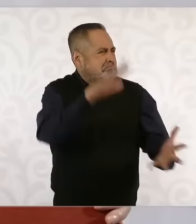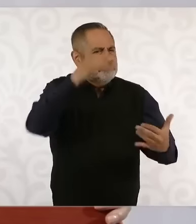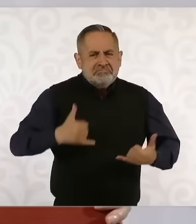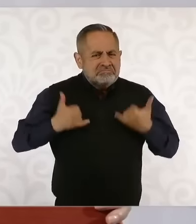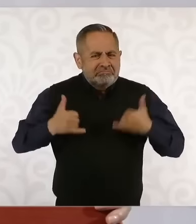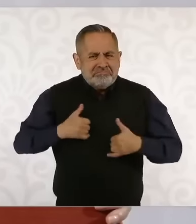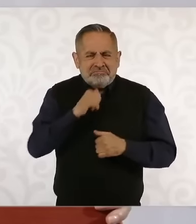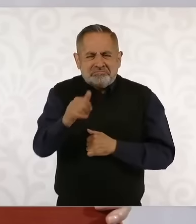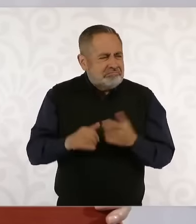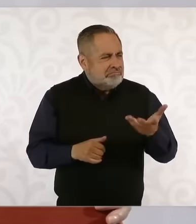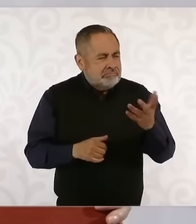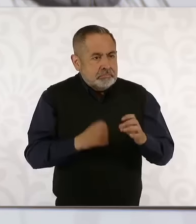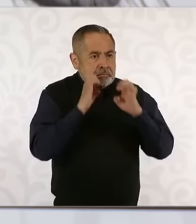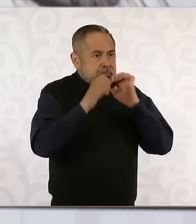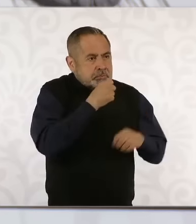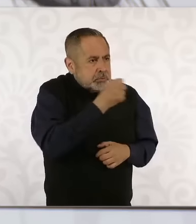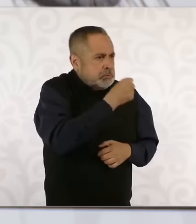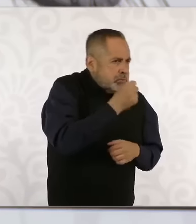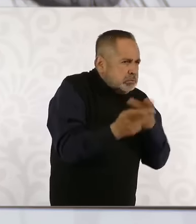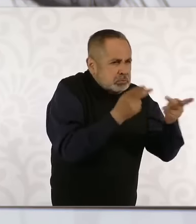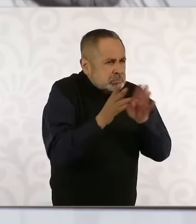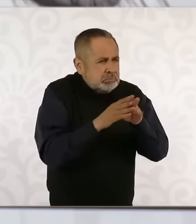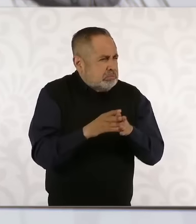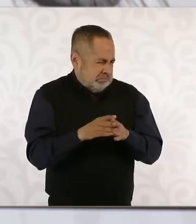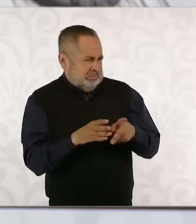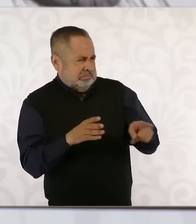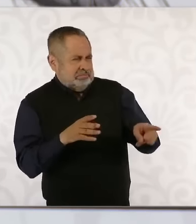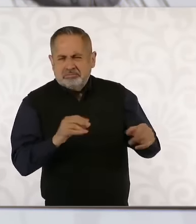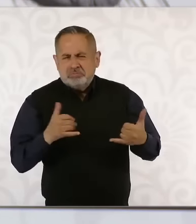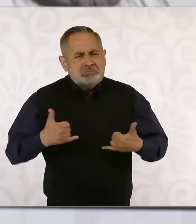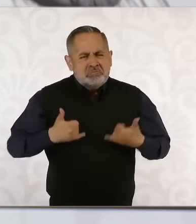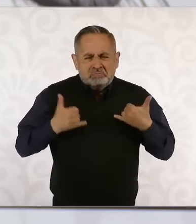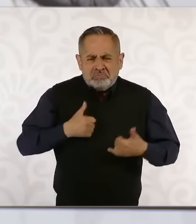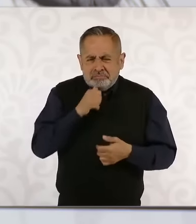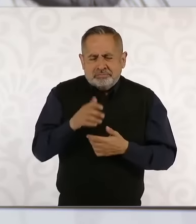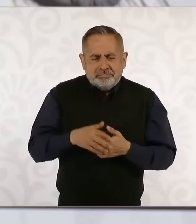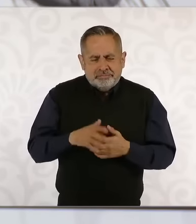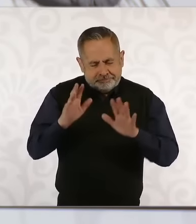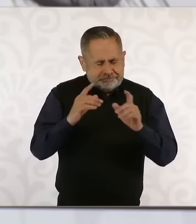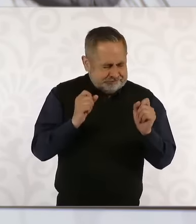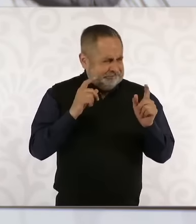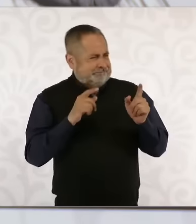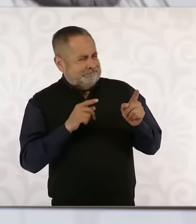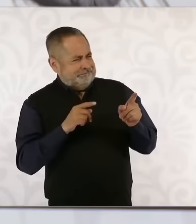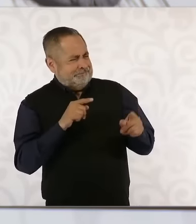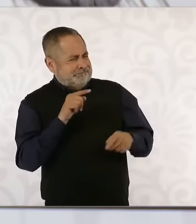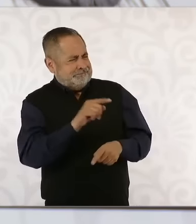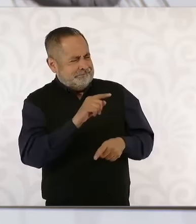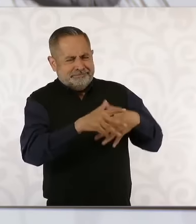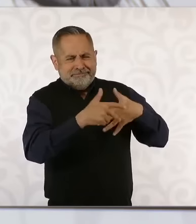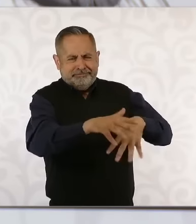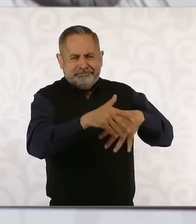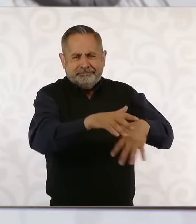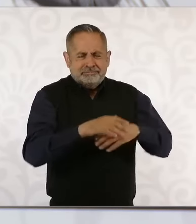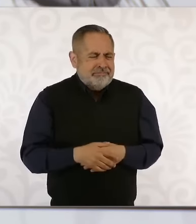que entrevistaban. Ahora, ¿qué llama la atención de la marcha? Pues un